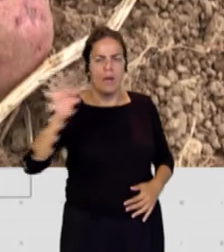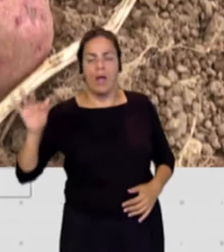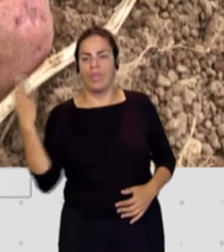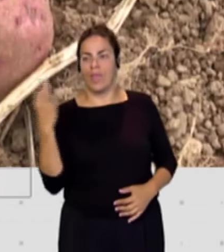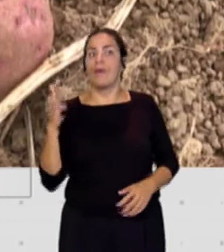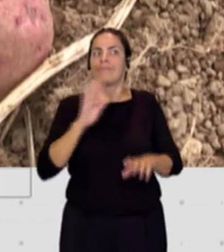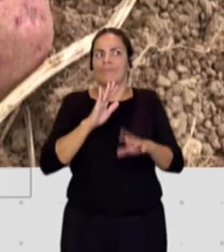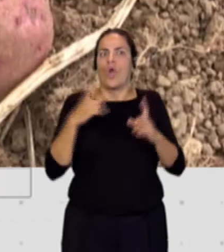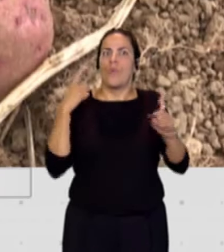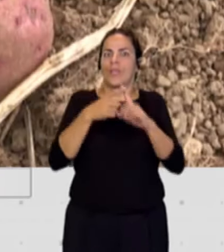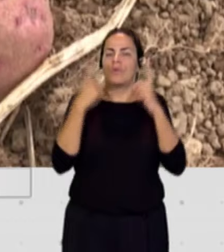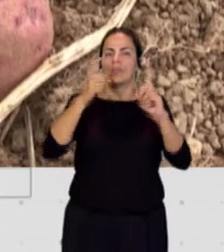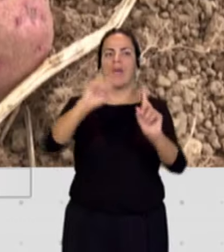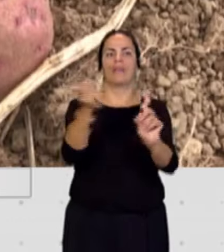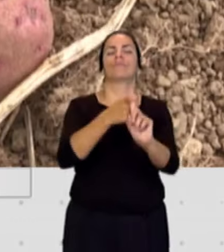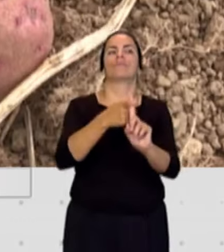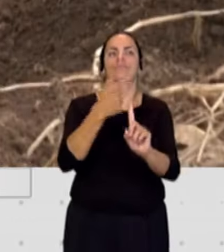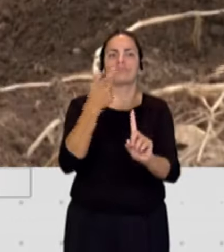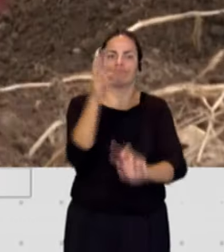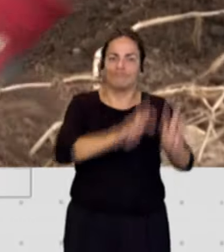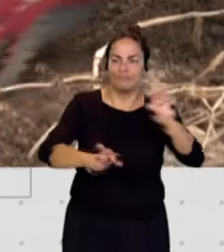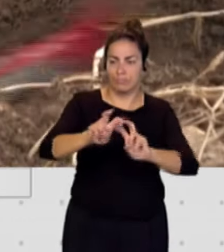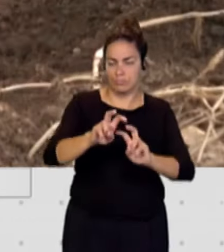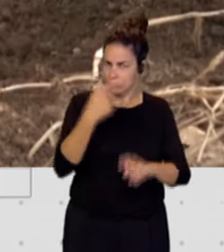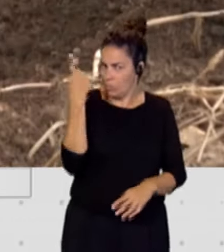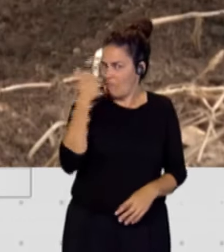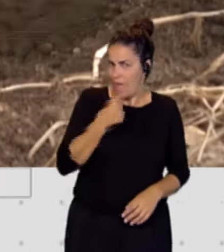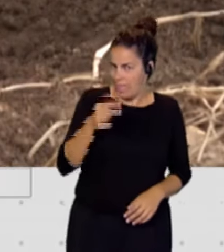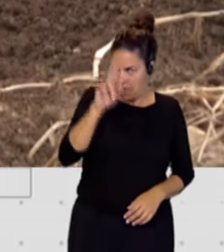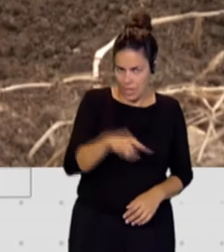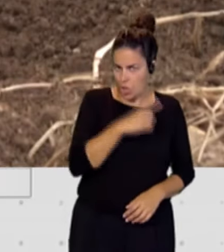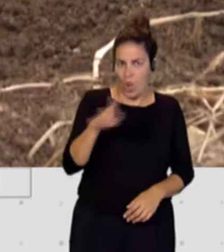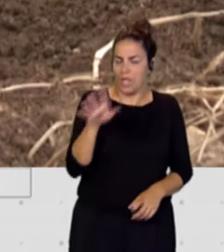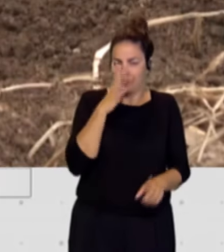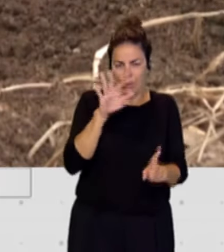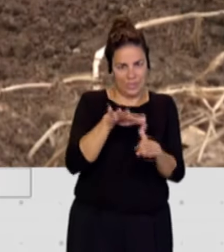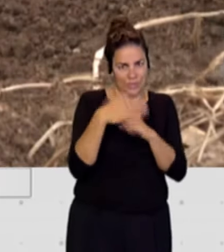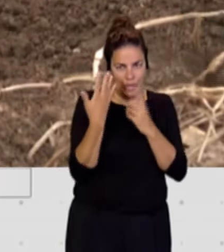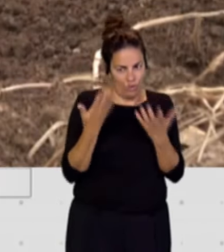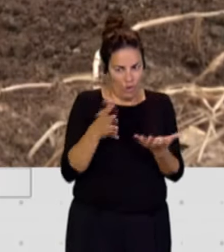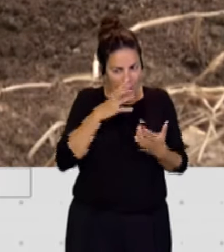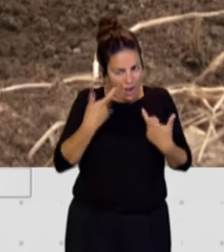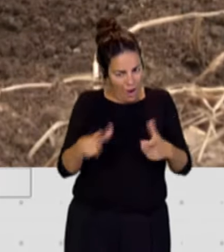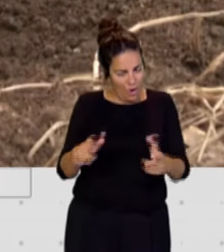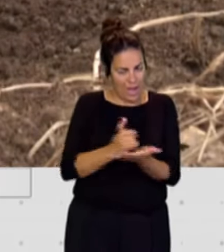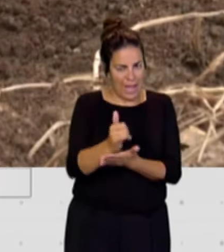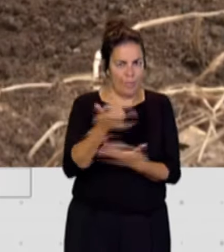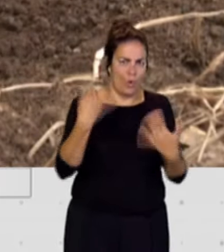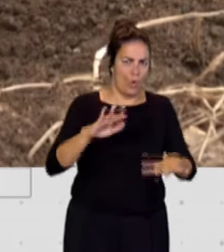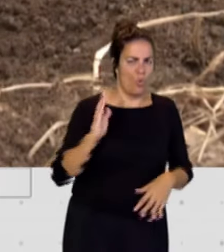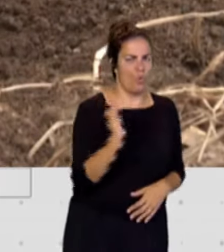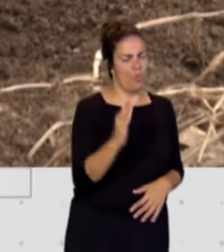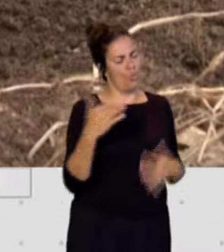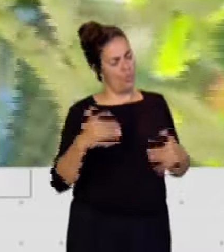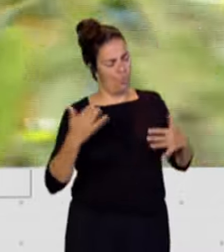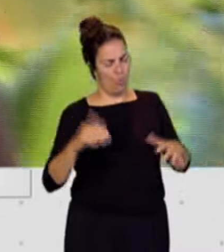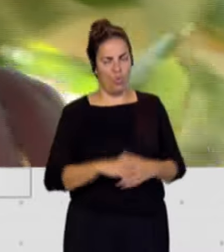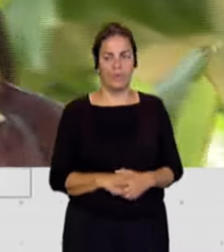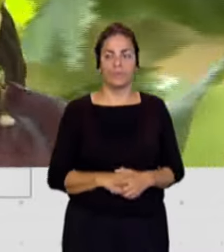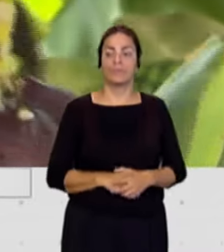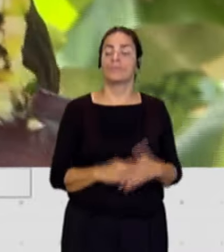salidas que no serán fáciles tal como están las cosas dadas las circunstancias que han afectado al campo yo creo que como dices es que esto